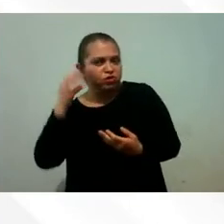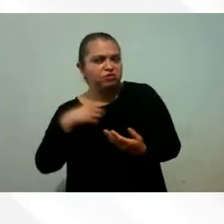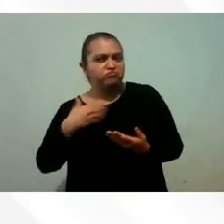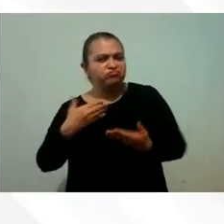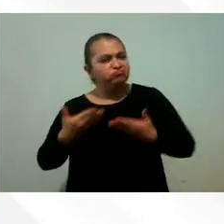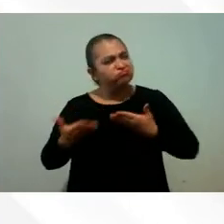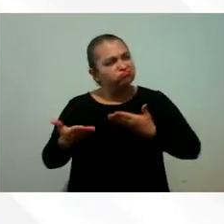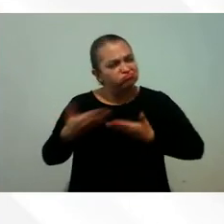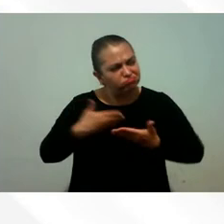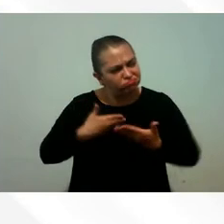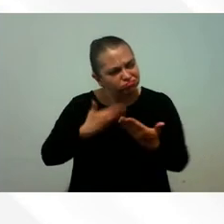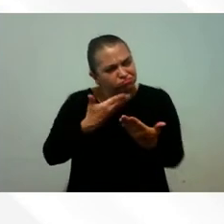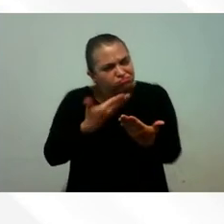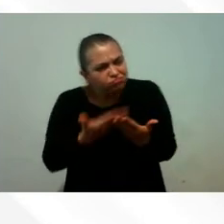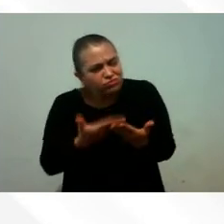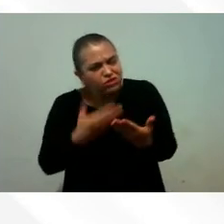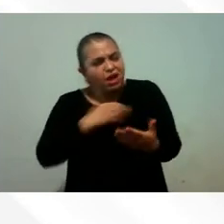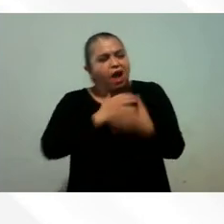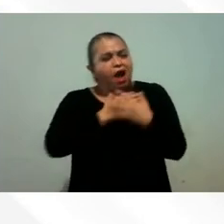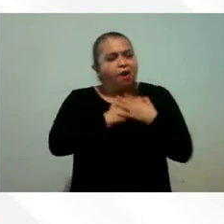amor, tolerancia y empatía.